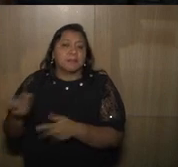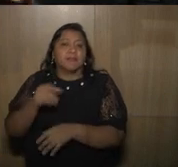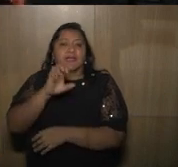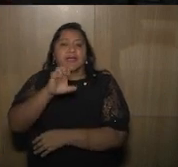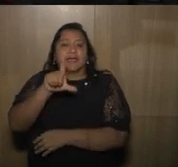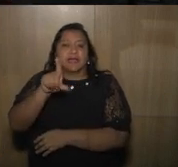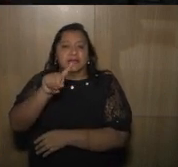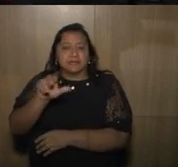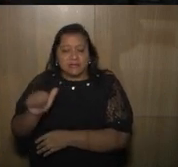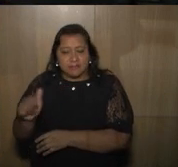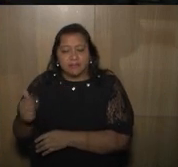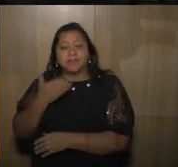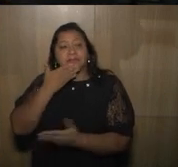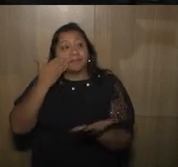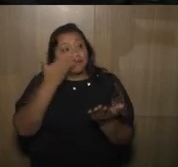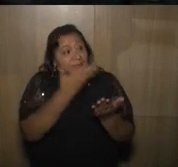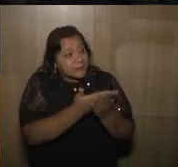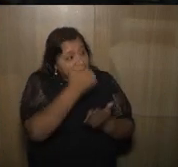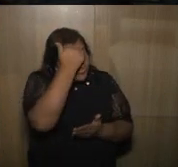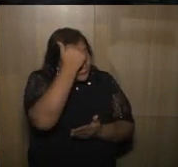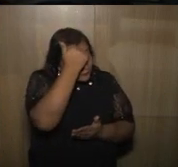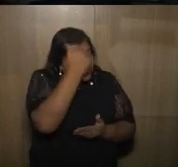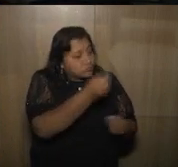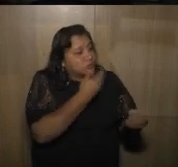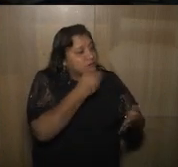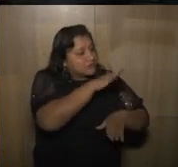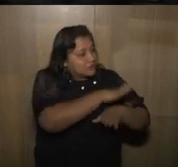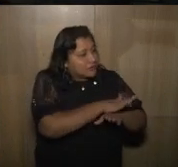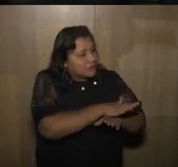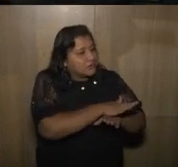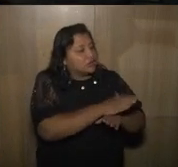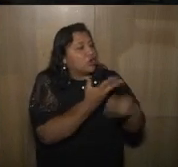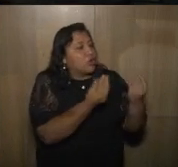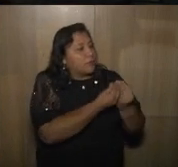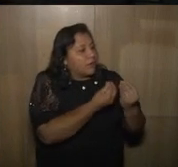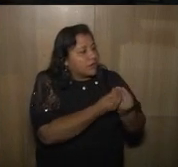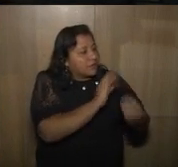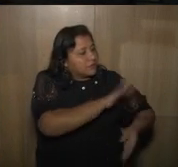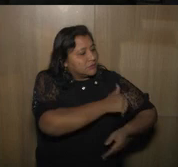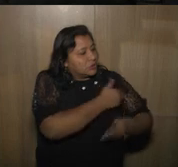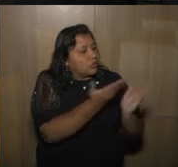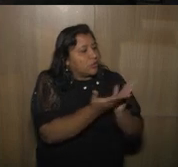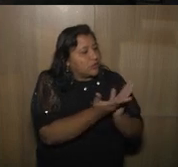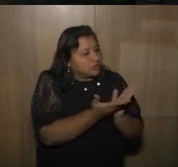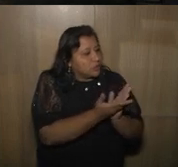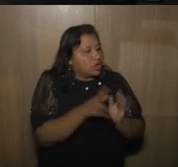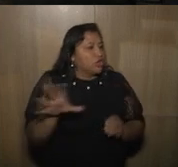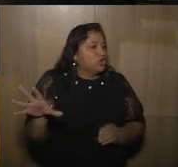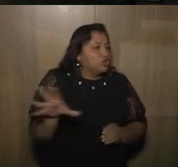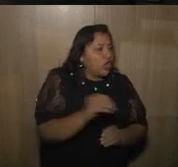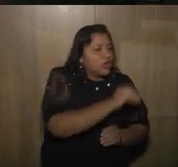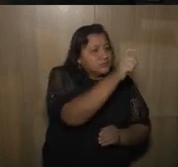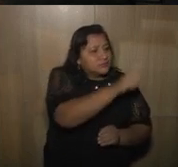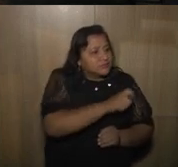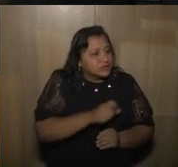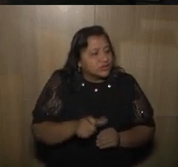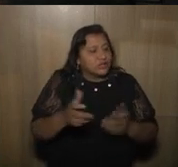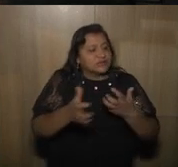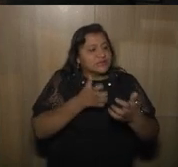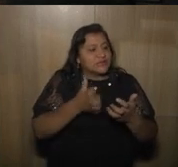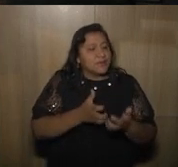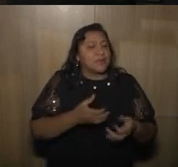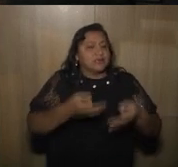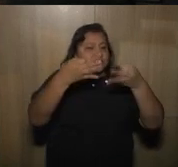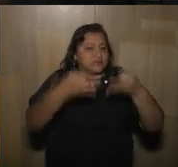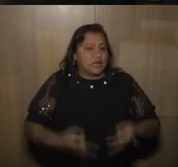Elsie. Gracias, profesor. Muy buenas tardes, compañeros del Ministerio de Educación y a todos los actores del sistema de aseguramiento